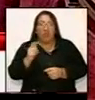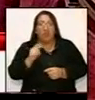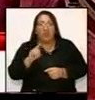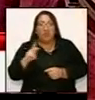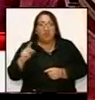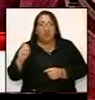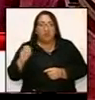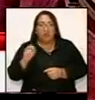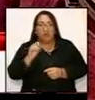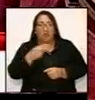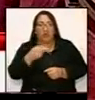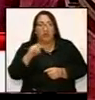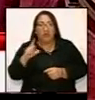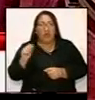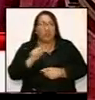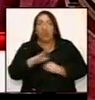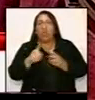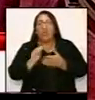y Dangla.